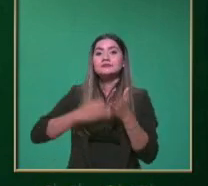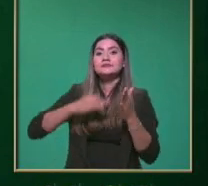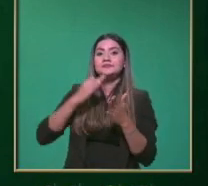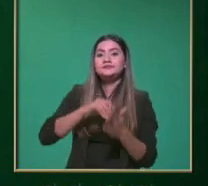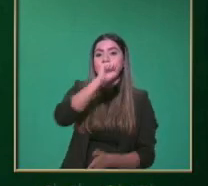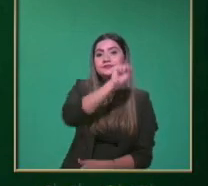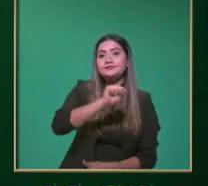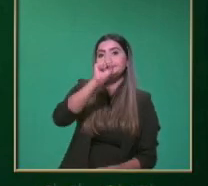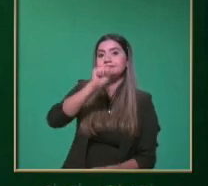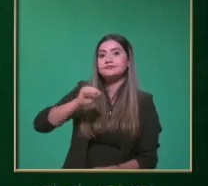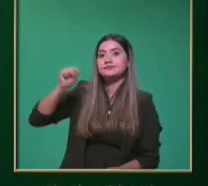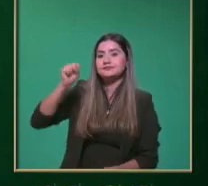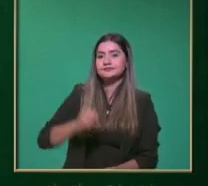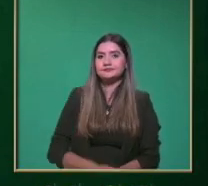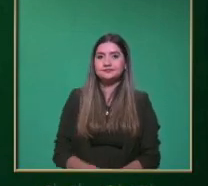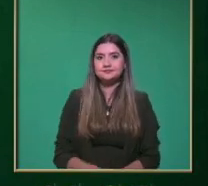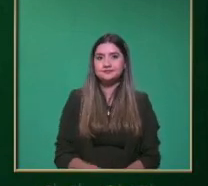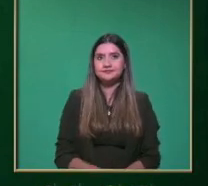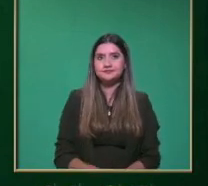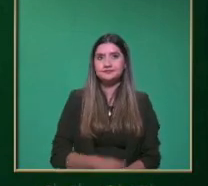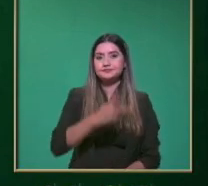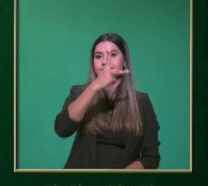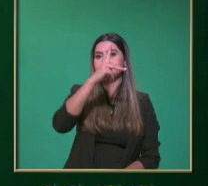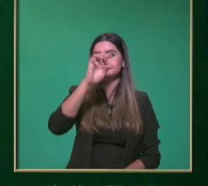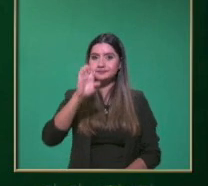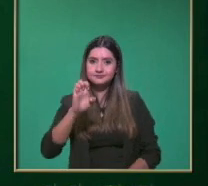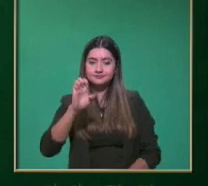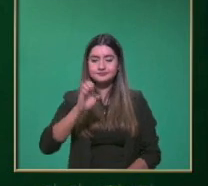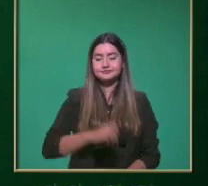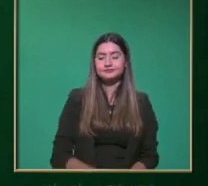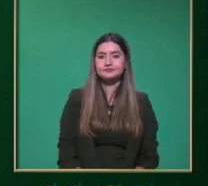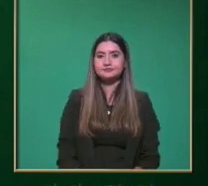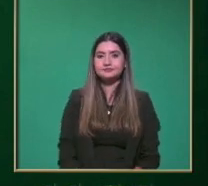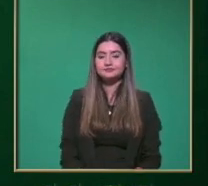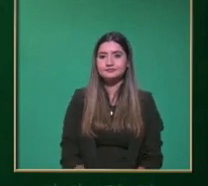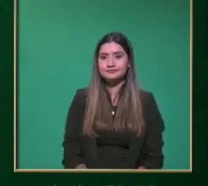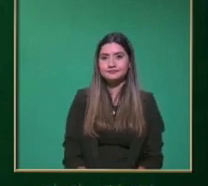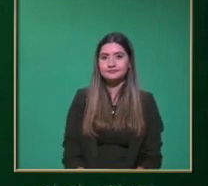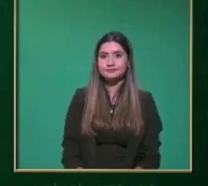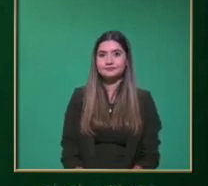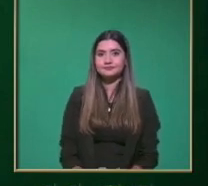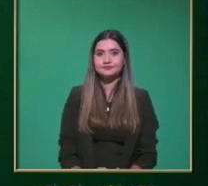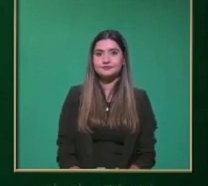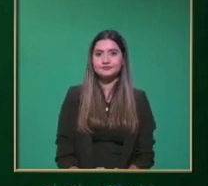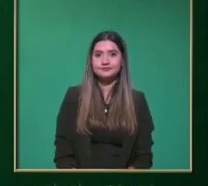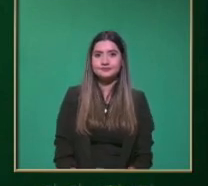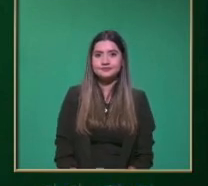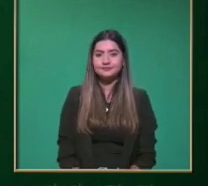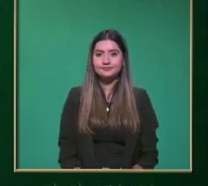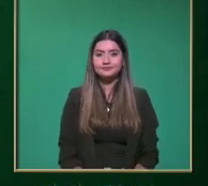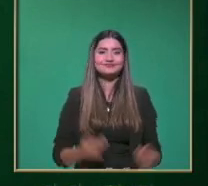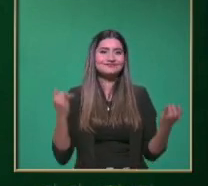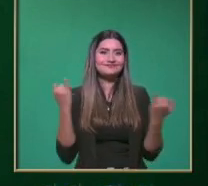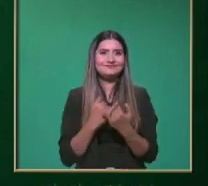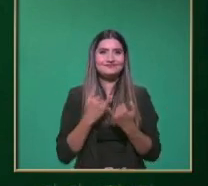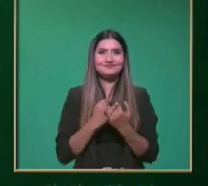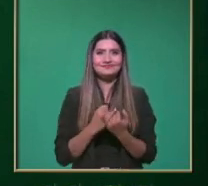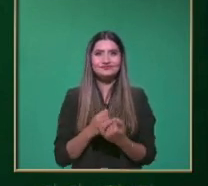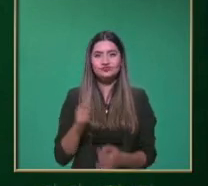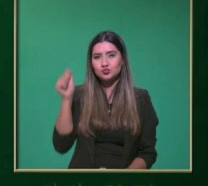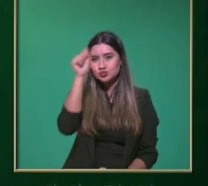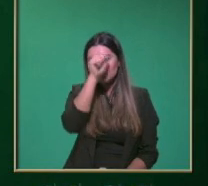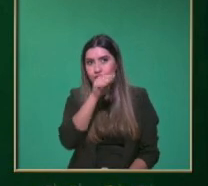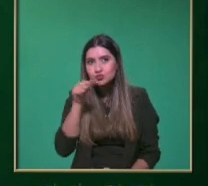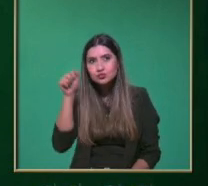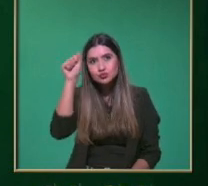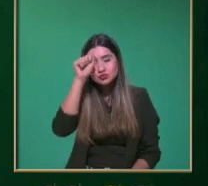le falta la sílaba P. La sílaba P. Y aquí también la voy a encerrar,